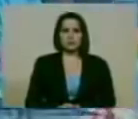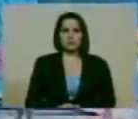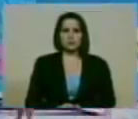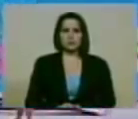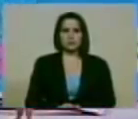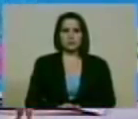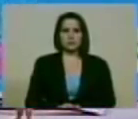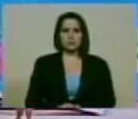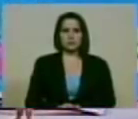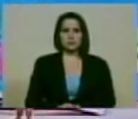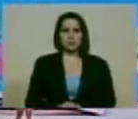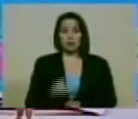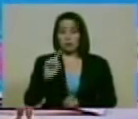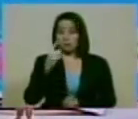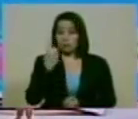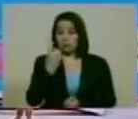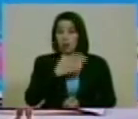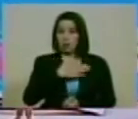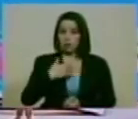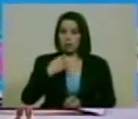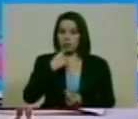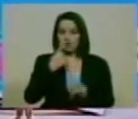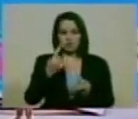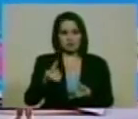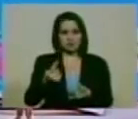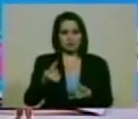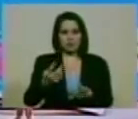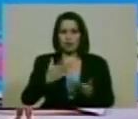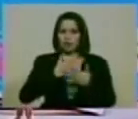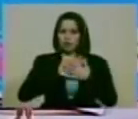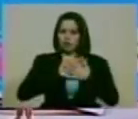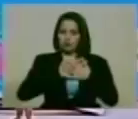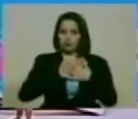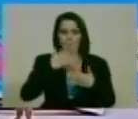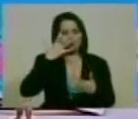transmitir mi admiración.